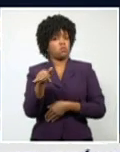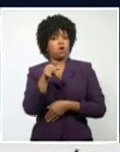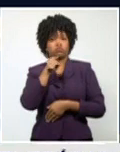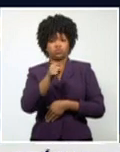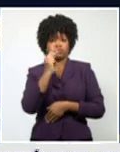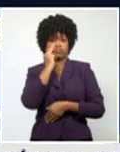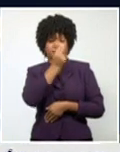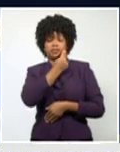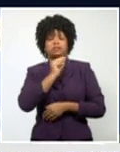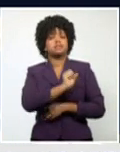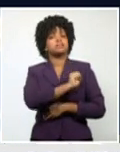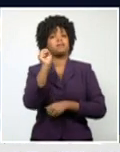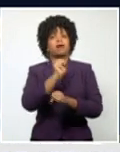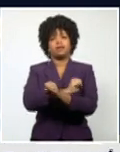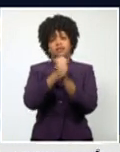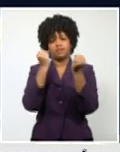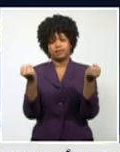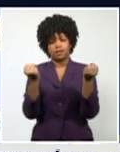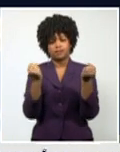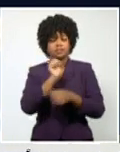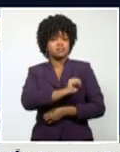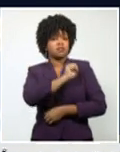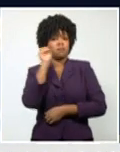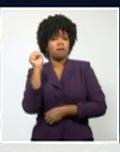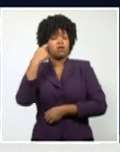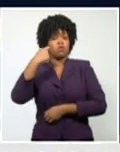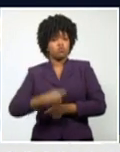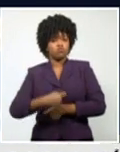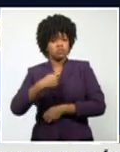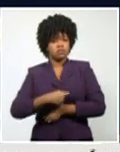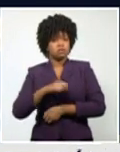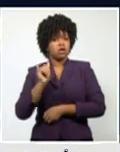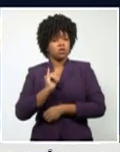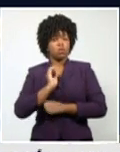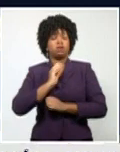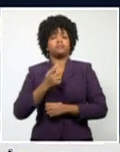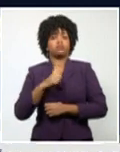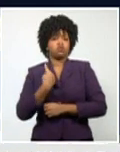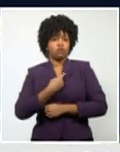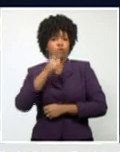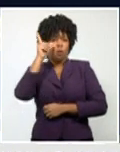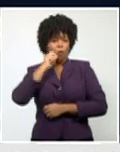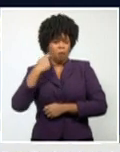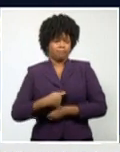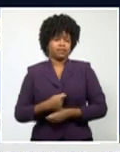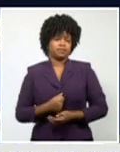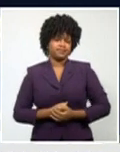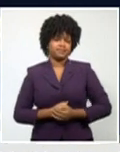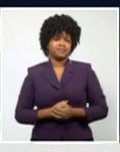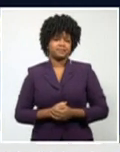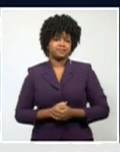la libertad, para salvar la justicia y para salvar el honor y el decoro de los hombres". Con estas